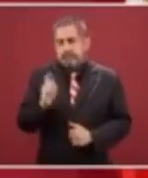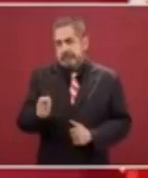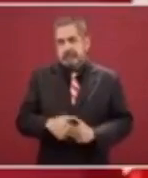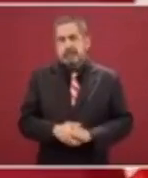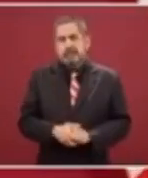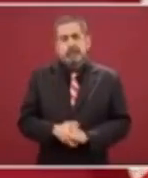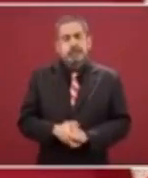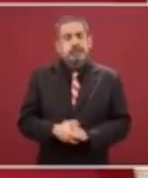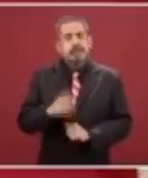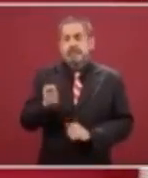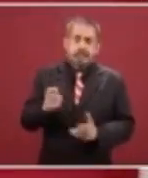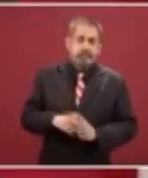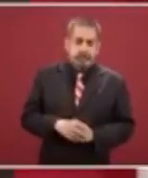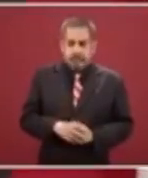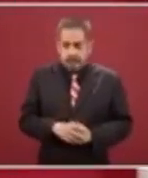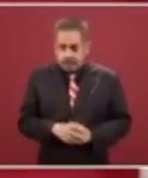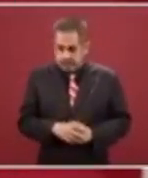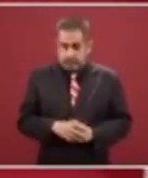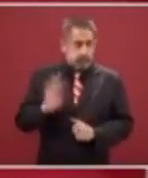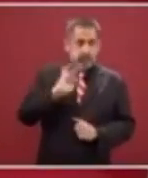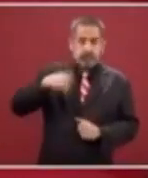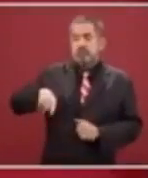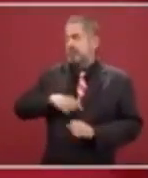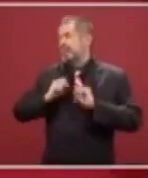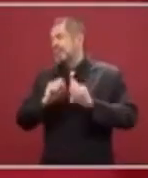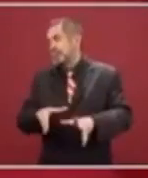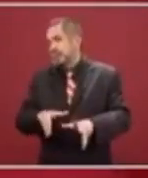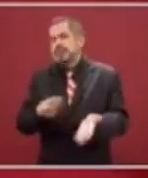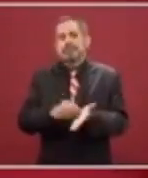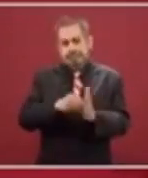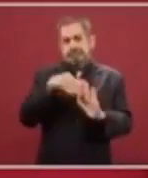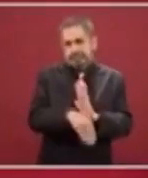Entonces, si no hubiésemos atendido